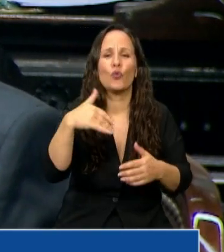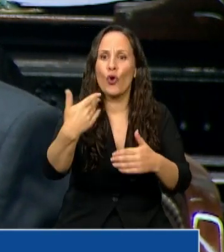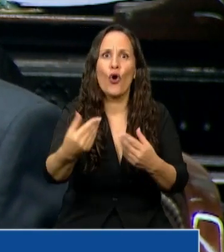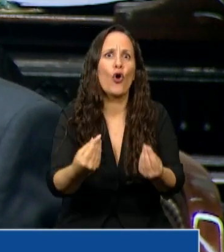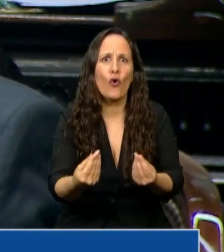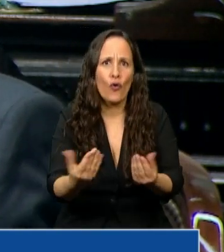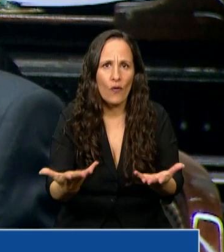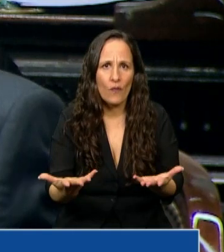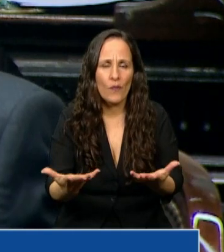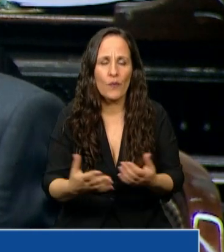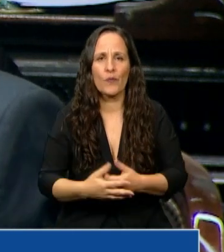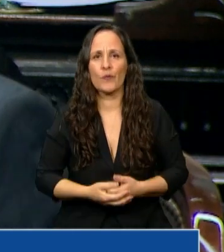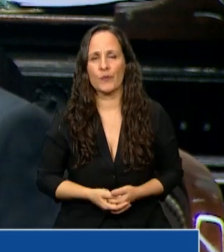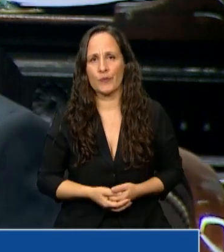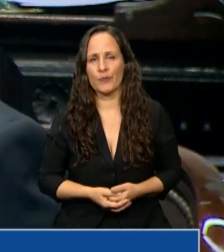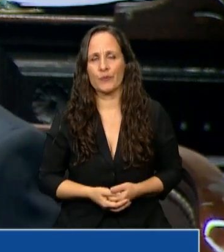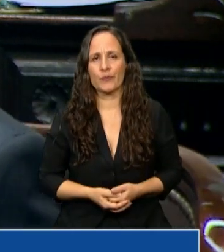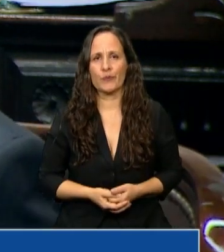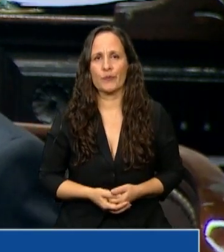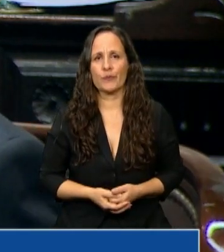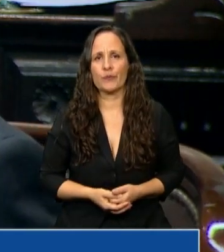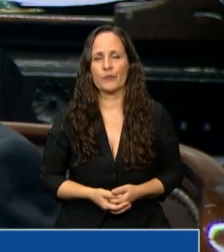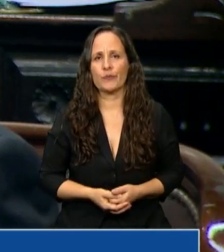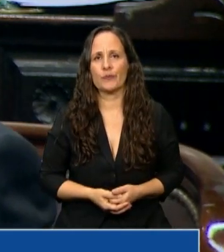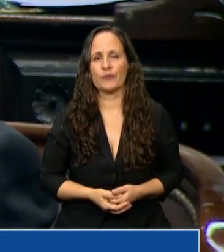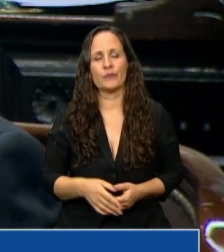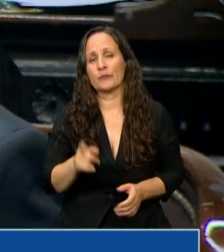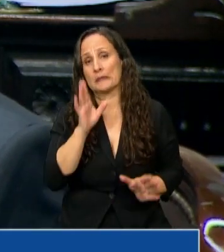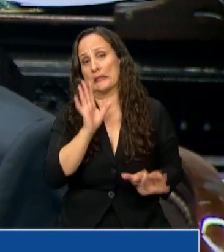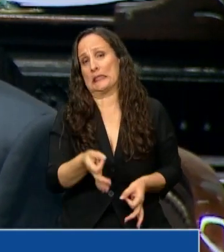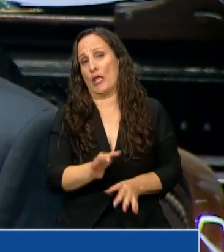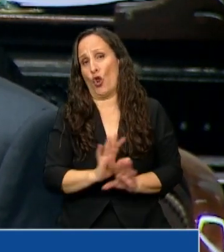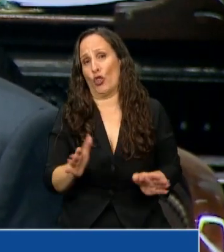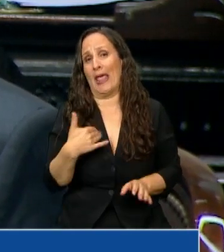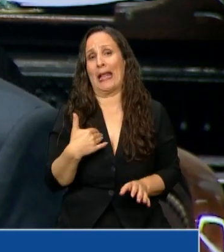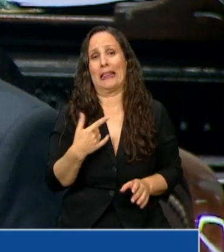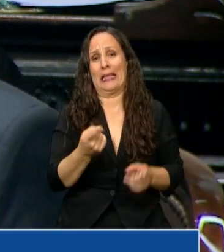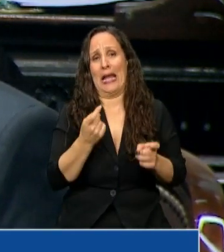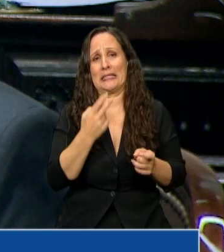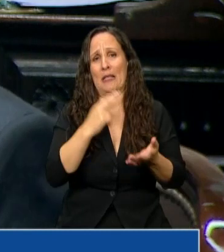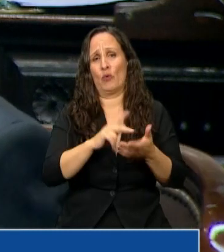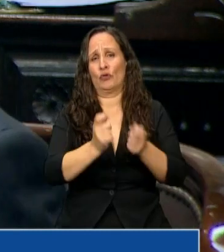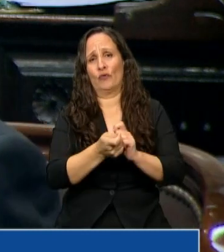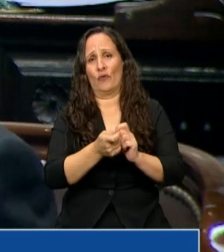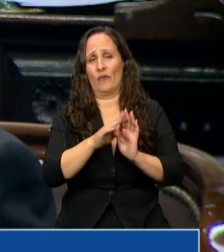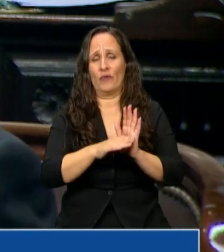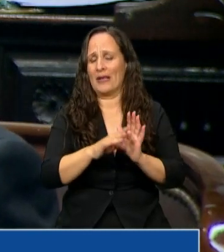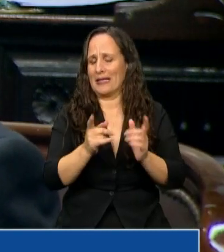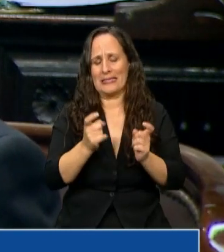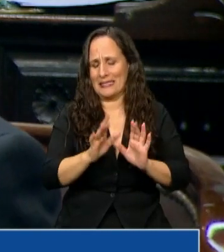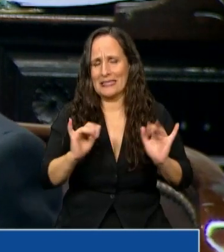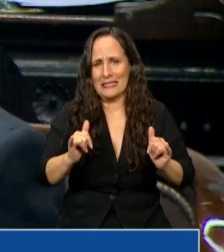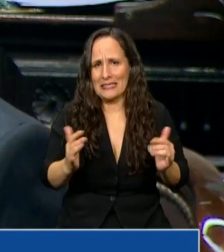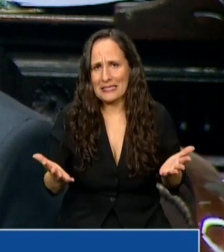inmediato. Es evidente que la Argentina necesita una reforma tributaria. Es evidente